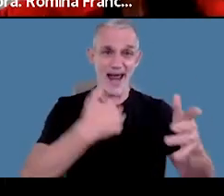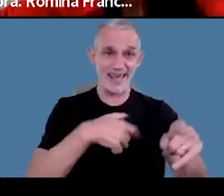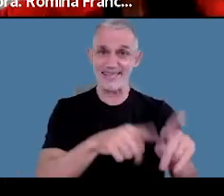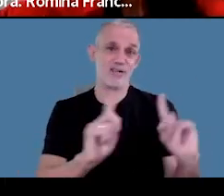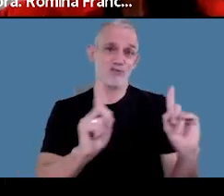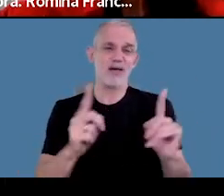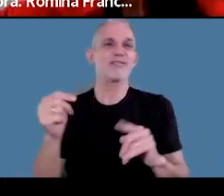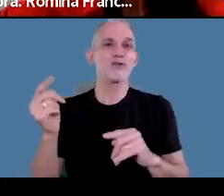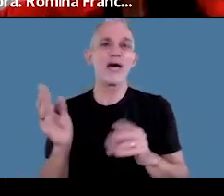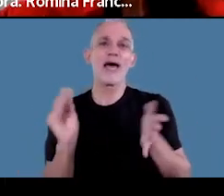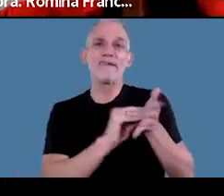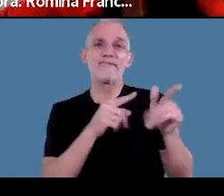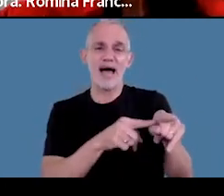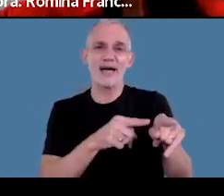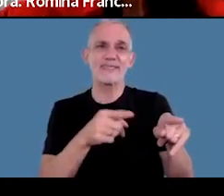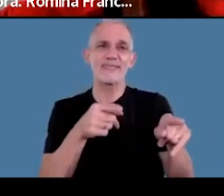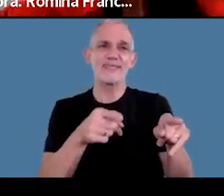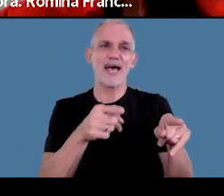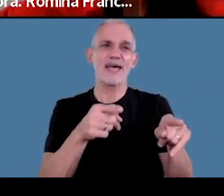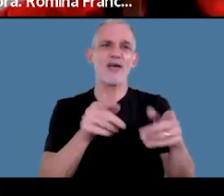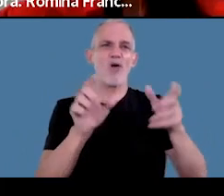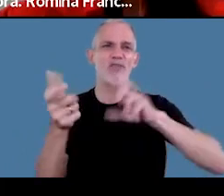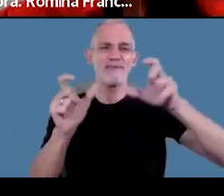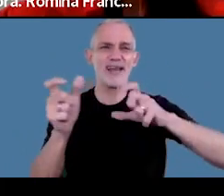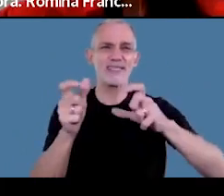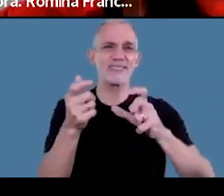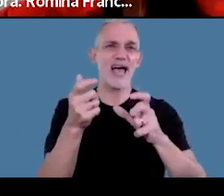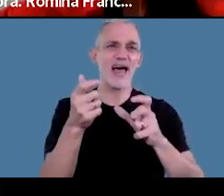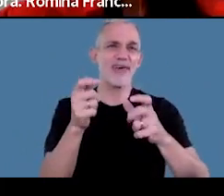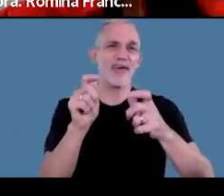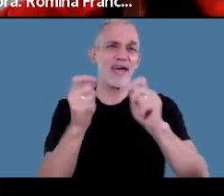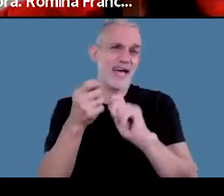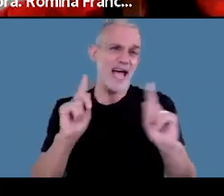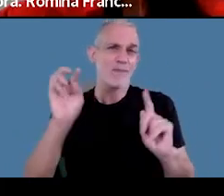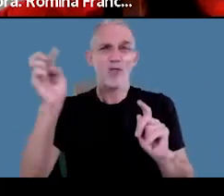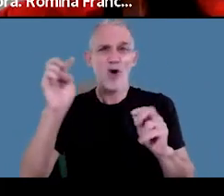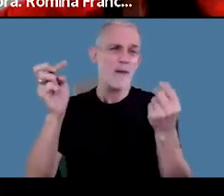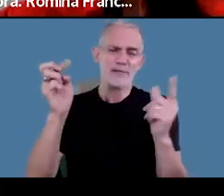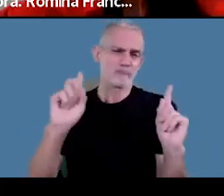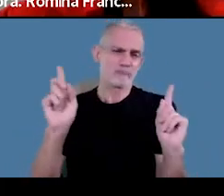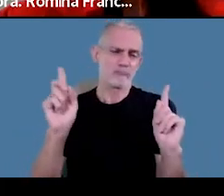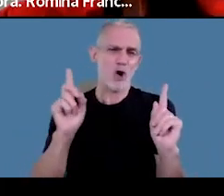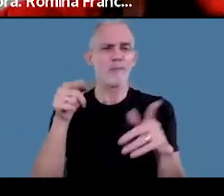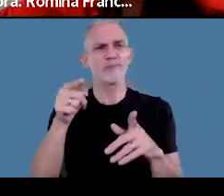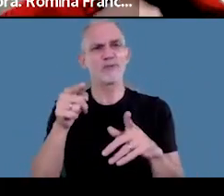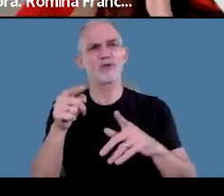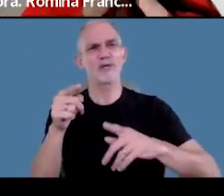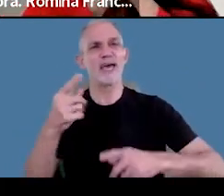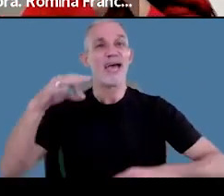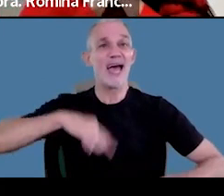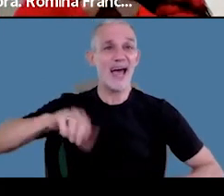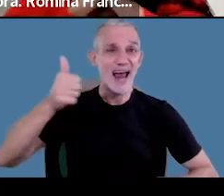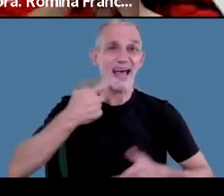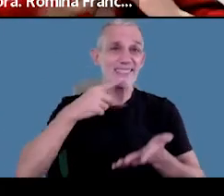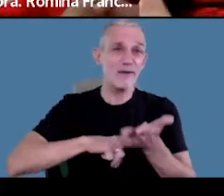va a generar una diferencia de cambio, no me va a generar una ganancia